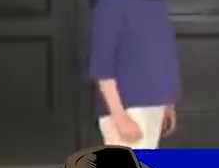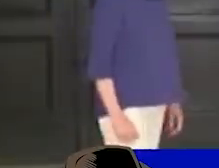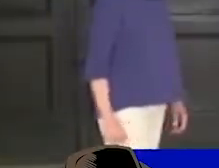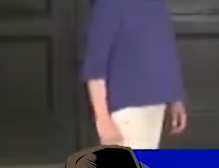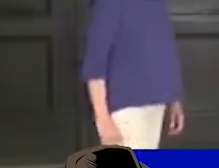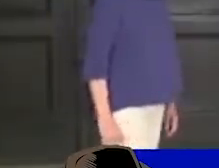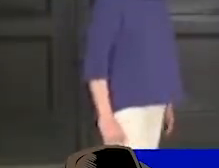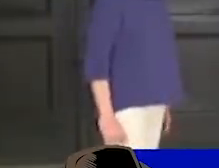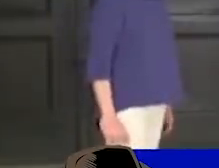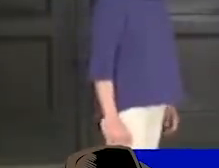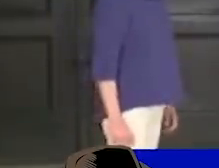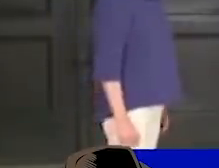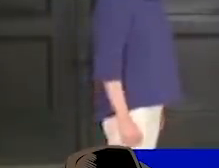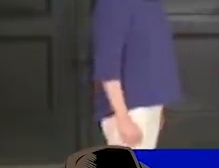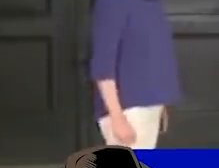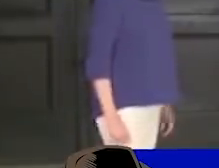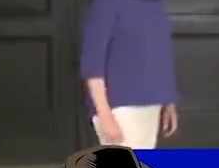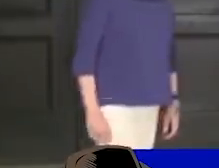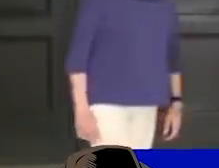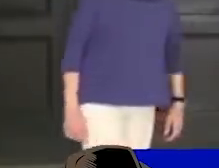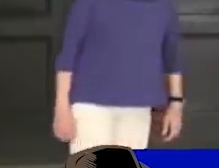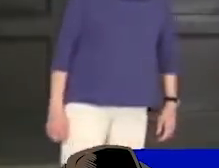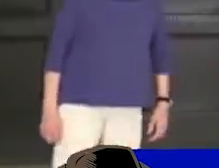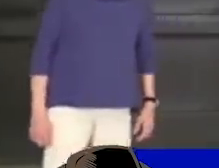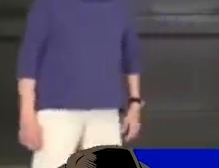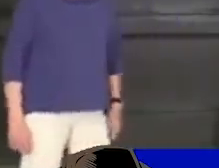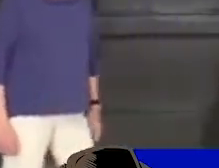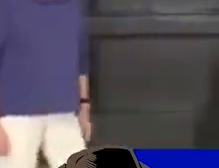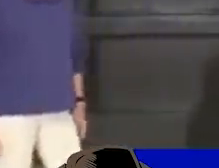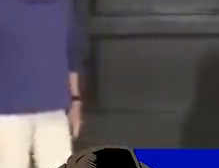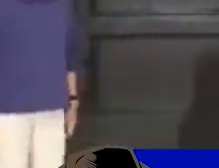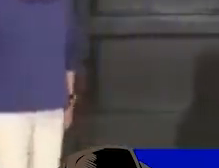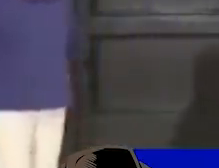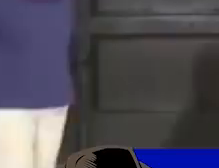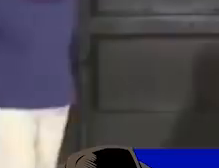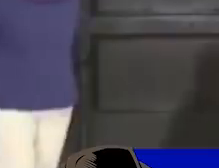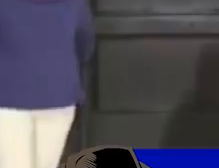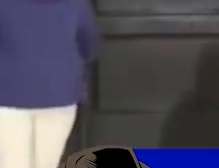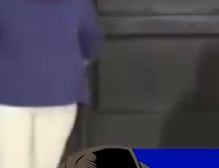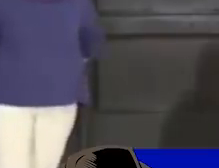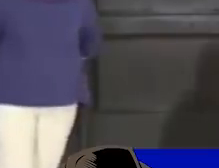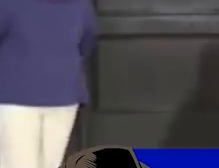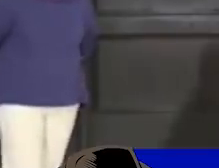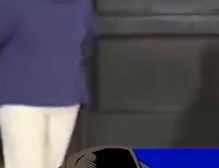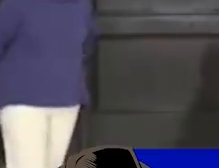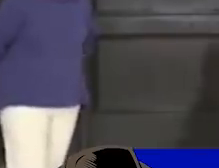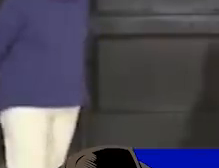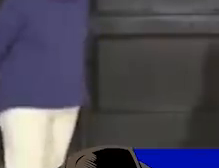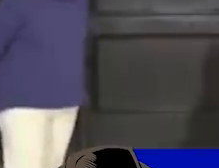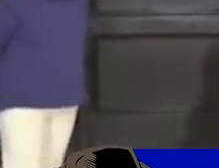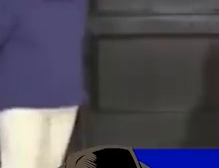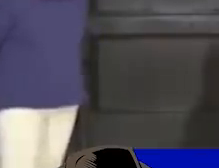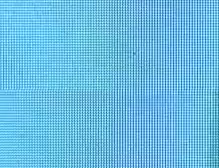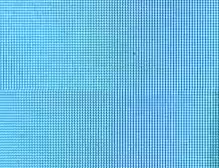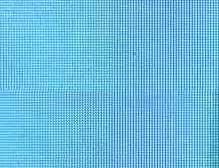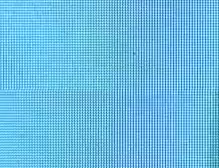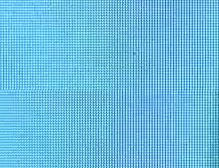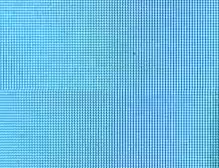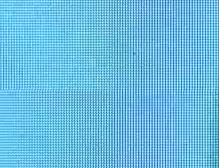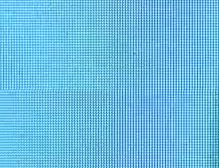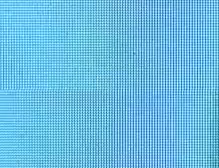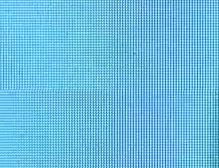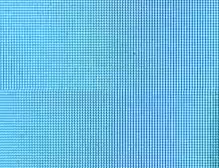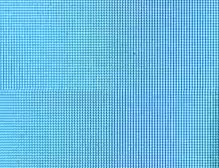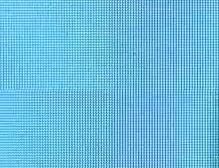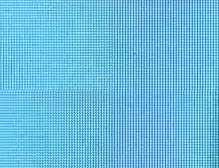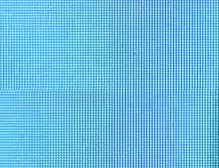virus era peligroso y con una alta probabilidad de contagio. Es que aquí lo que huele doña Isabel es que ha habido poca gestión